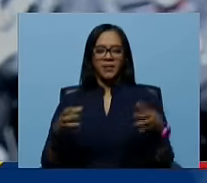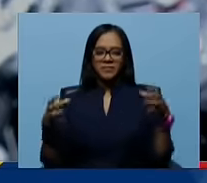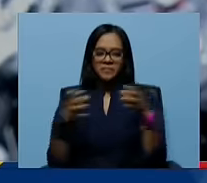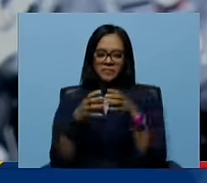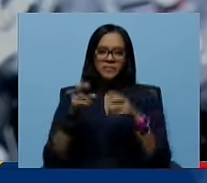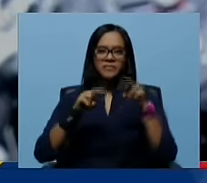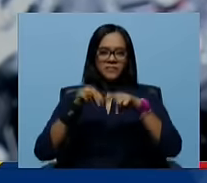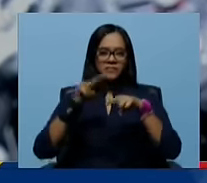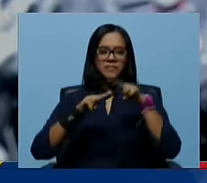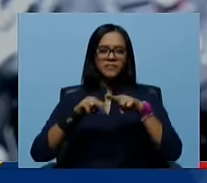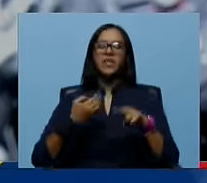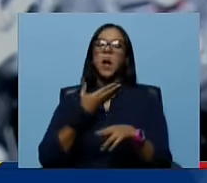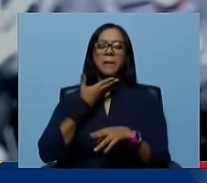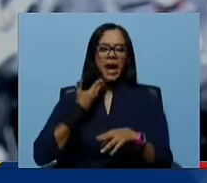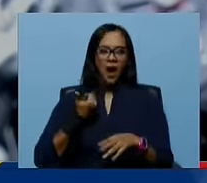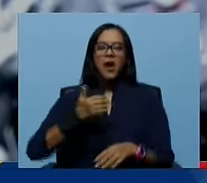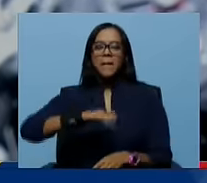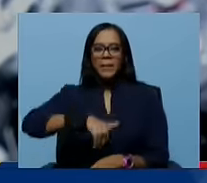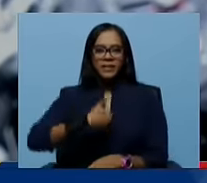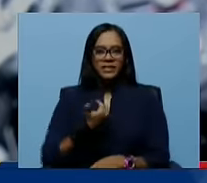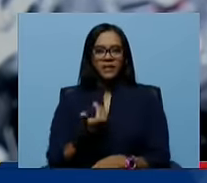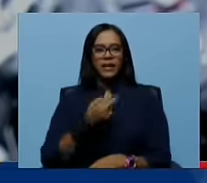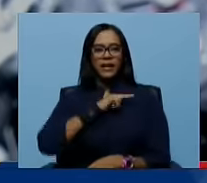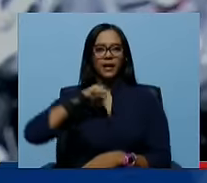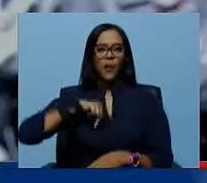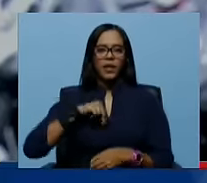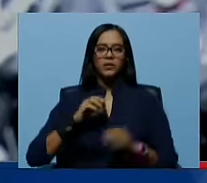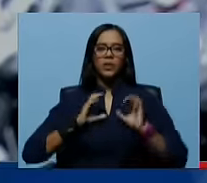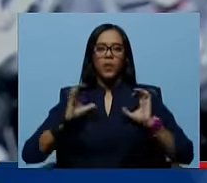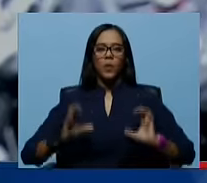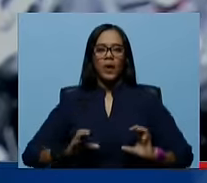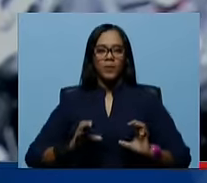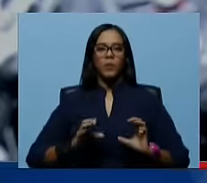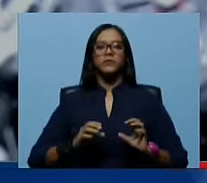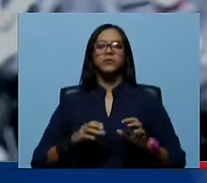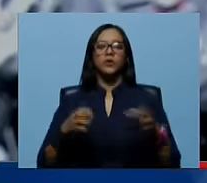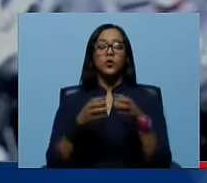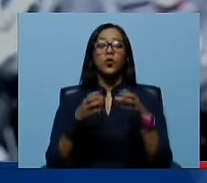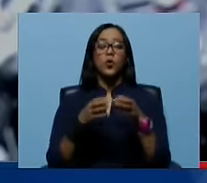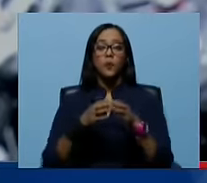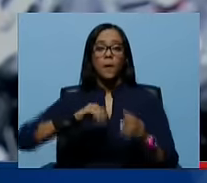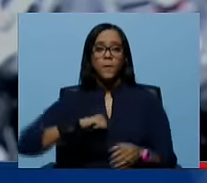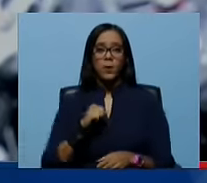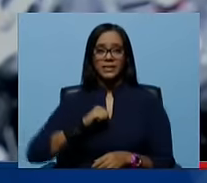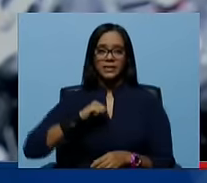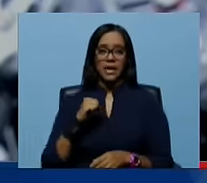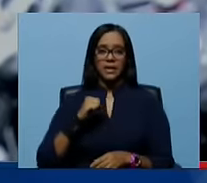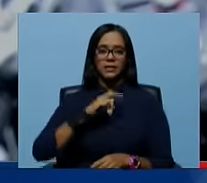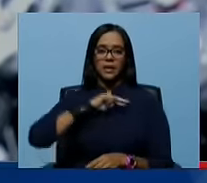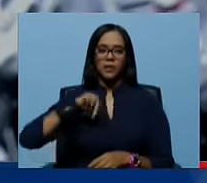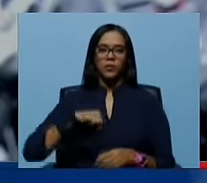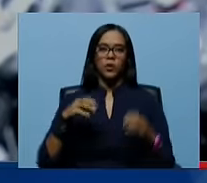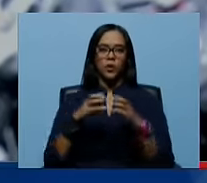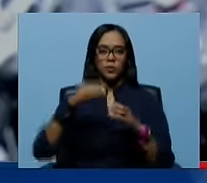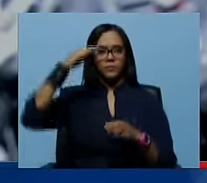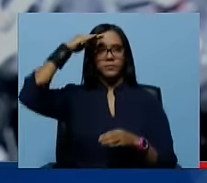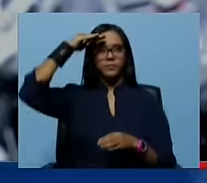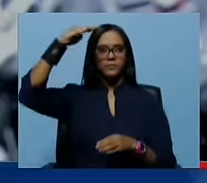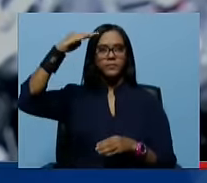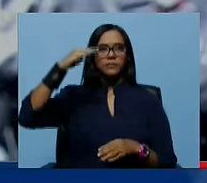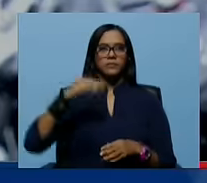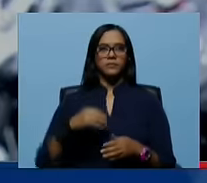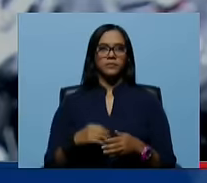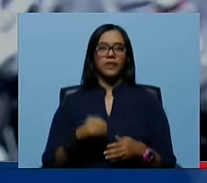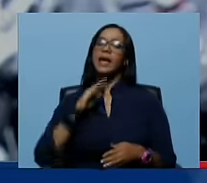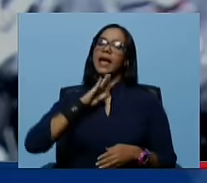mejor posible a nuestros cuerpos policiales y nuestros cuerpos militares. Estamos del